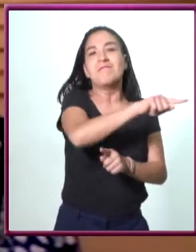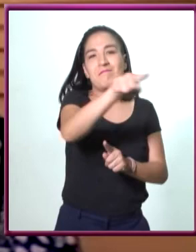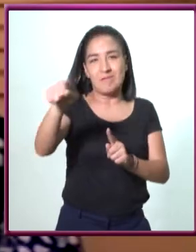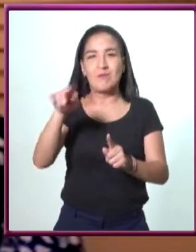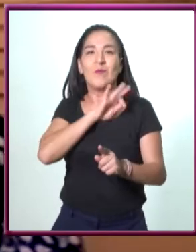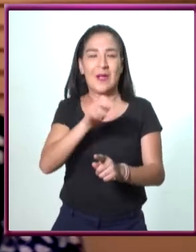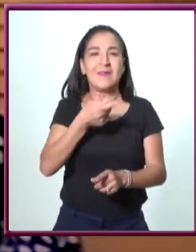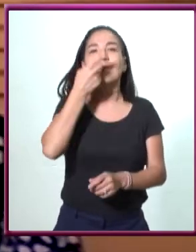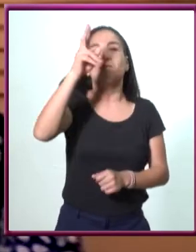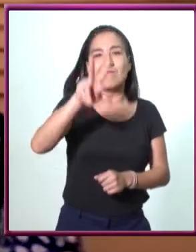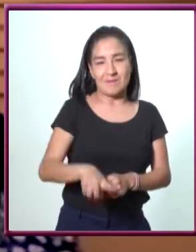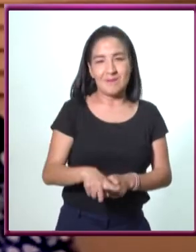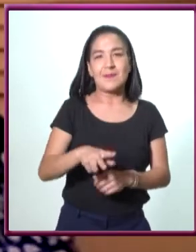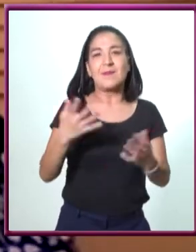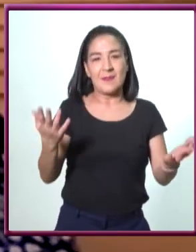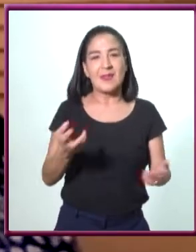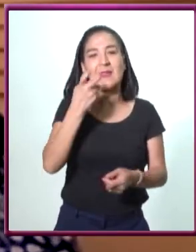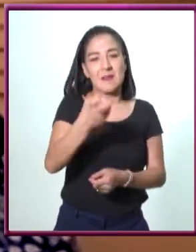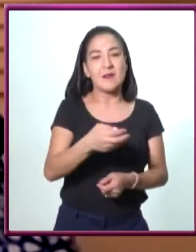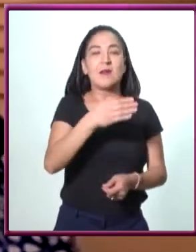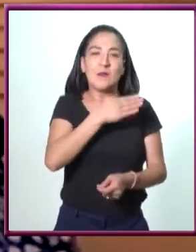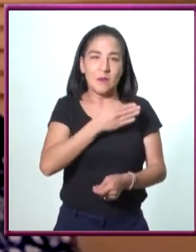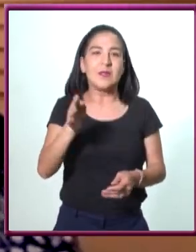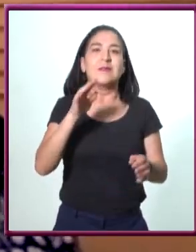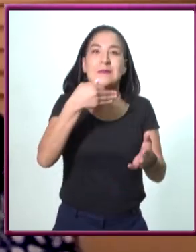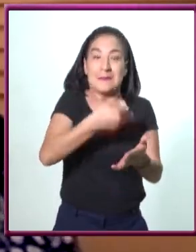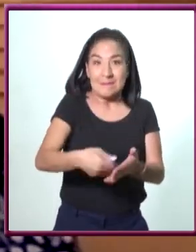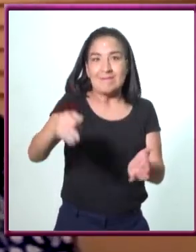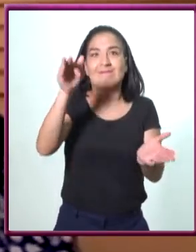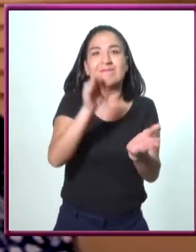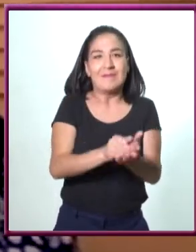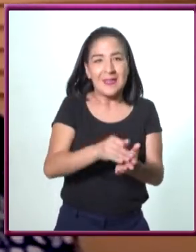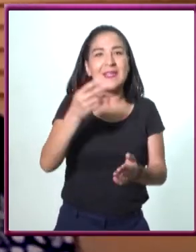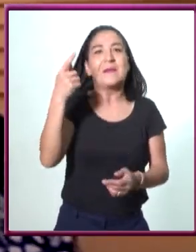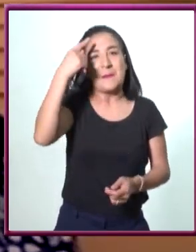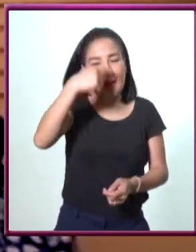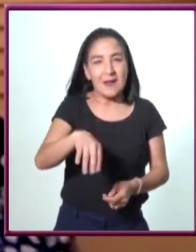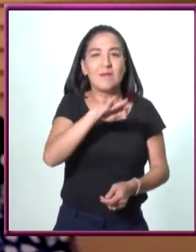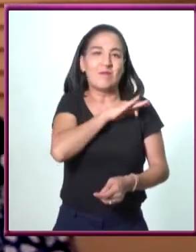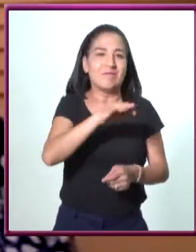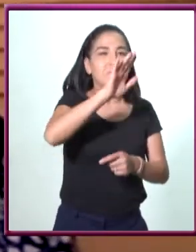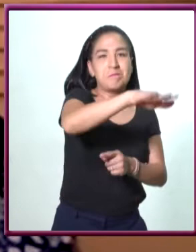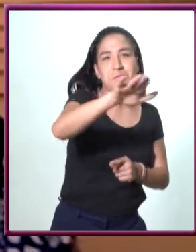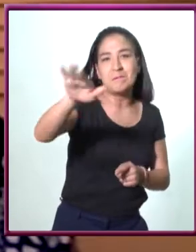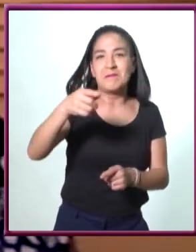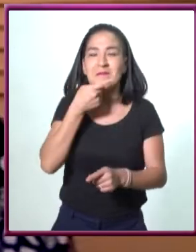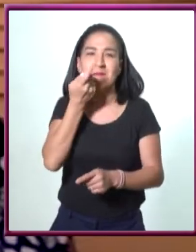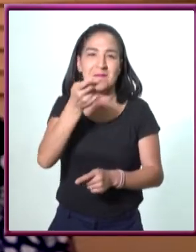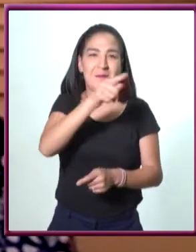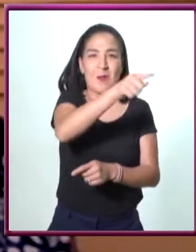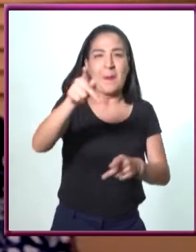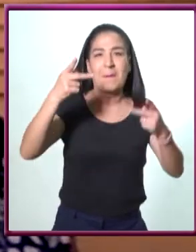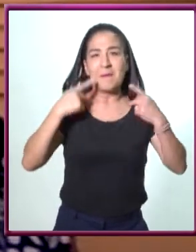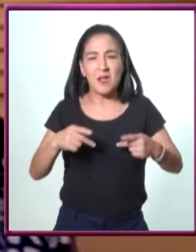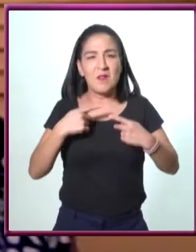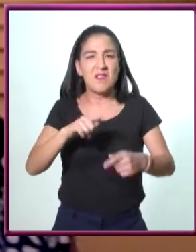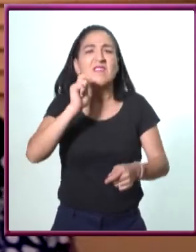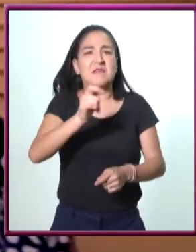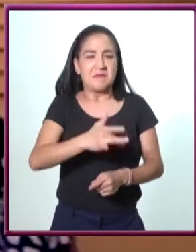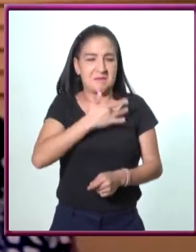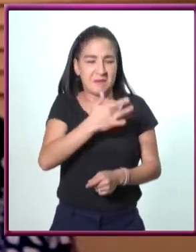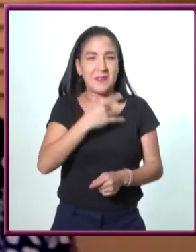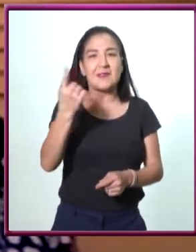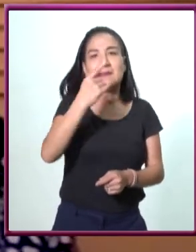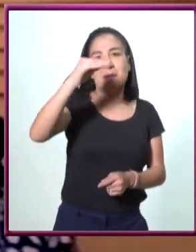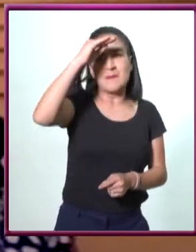demás. ¿Sí? Entonces yo diría, bueno, pues hay que ser valientes para decirle a las demás personas qué sentimos y